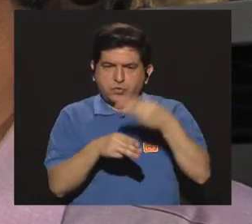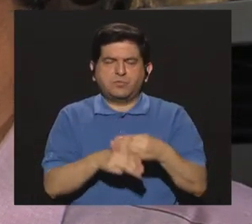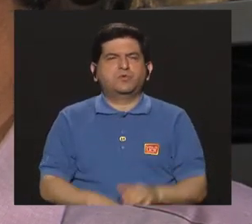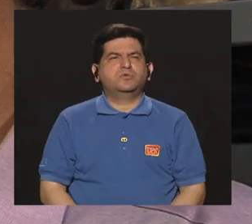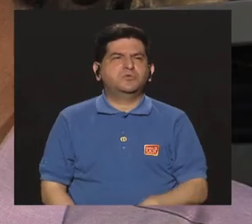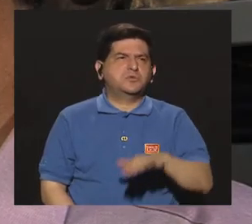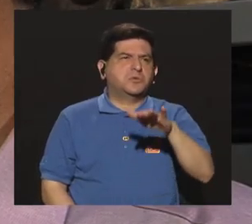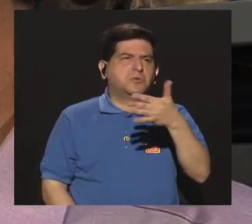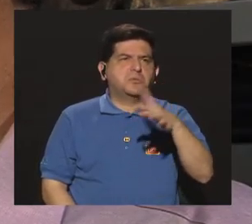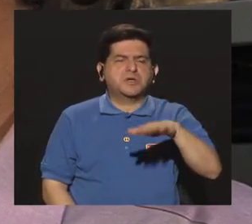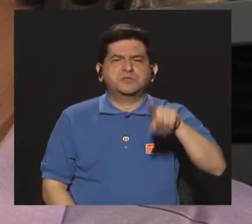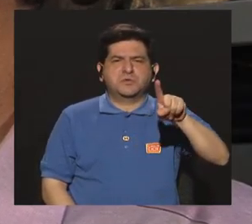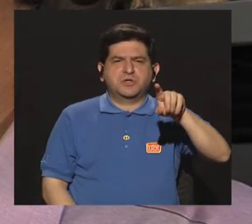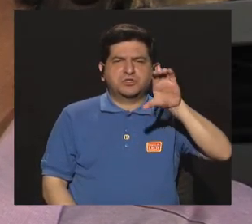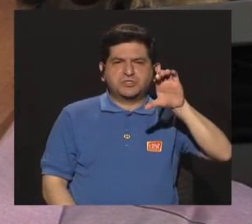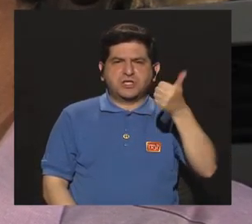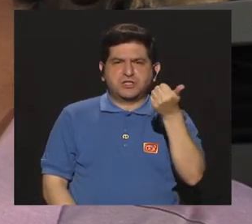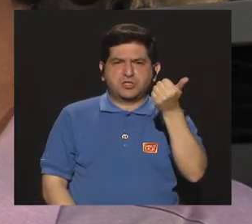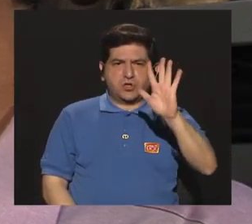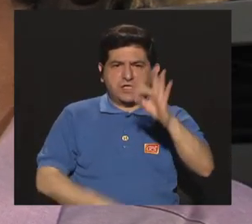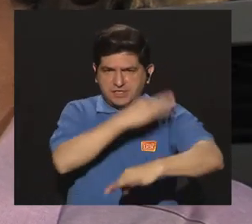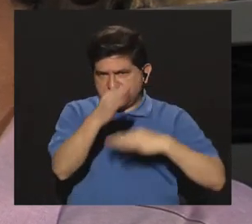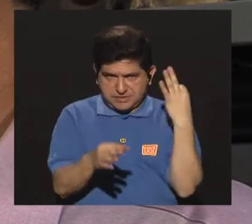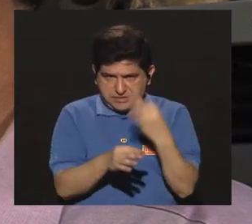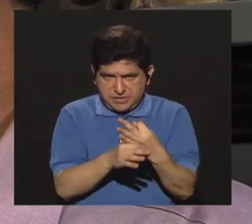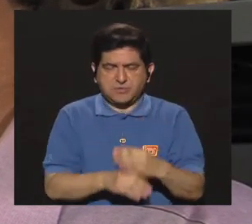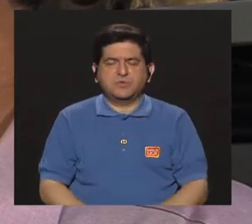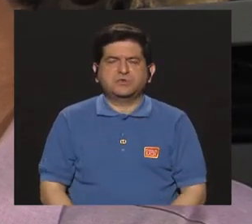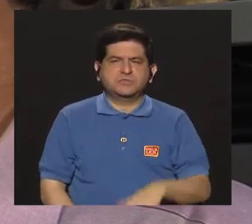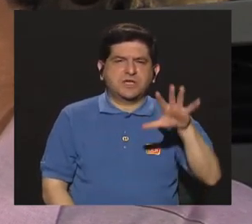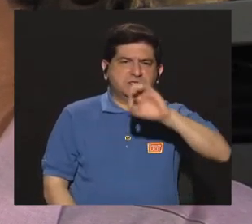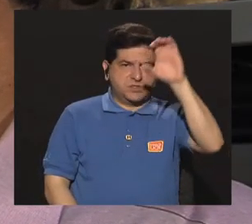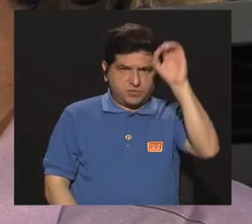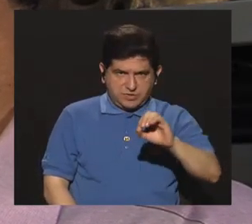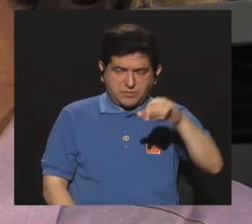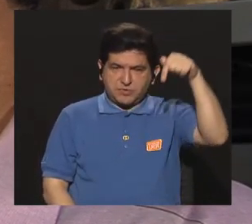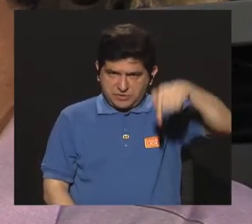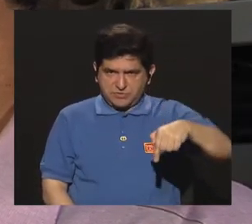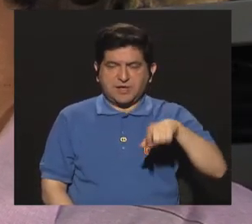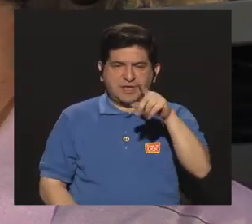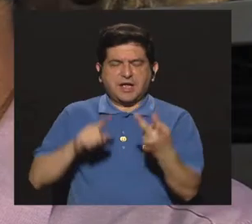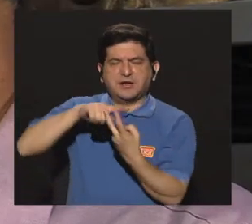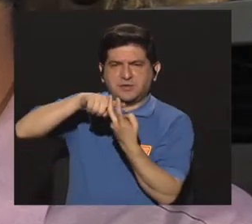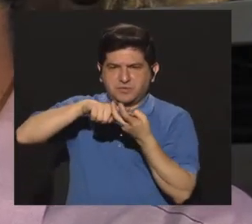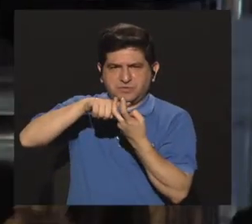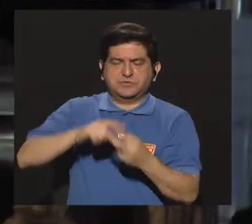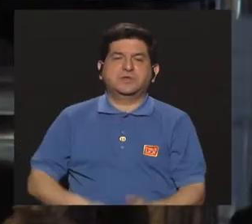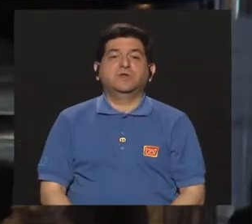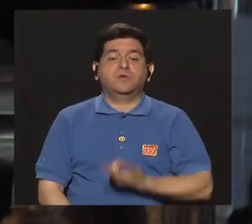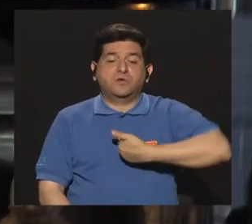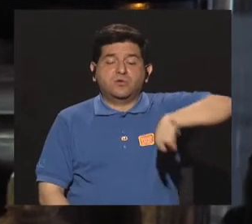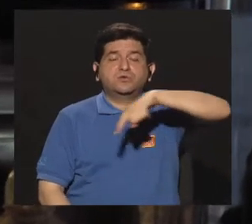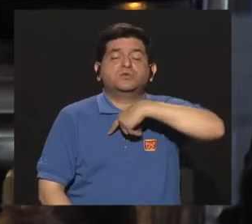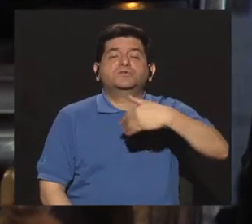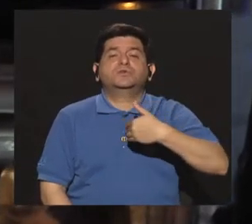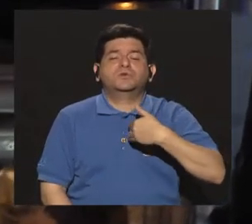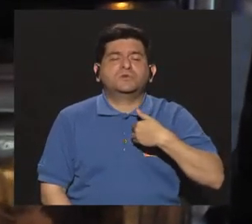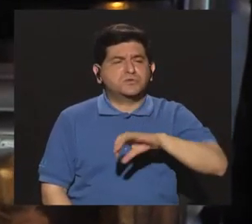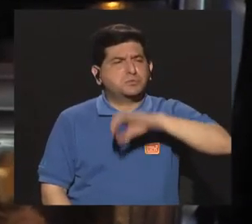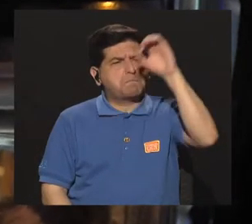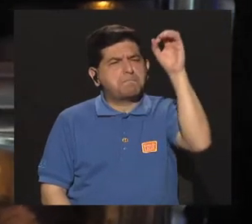115 especies de murciélagos el 50 por ciento de los mamíferos de costa rica son murcia y cuantos tenemos aquí y nosotros tenemos